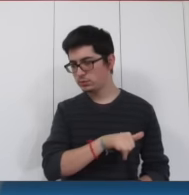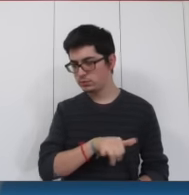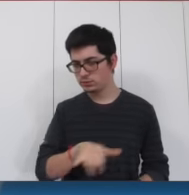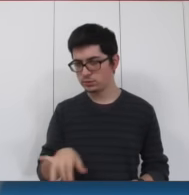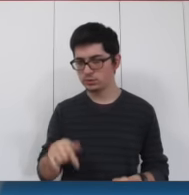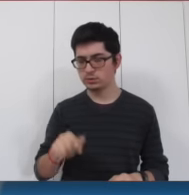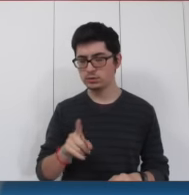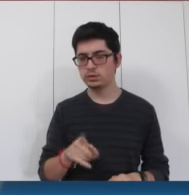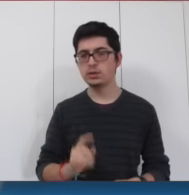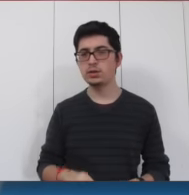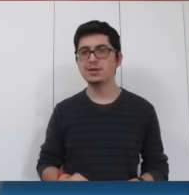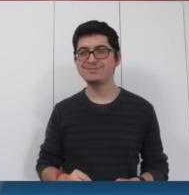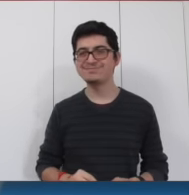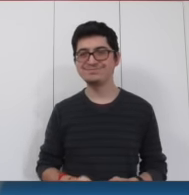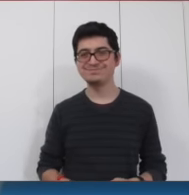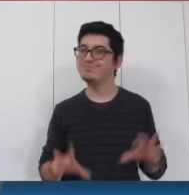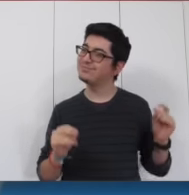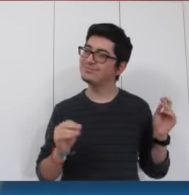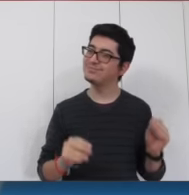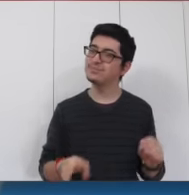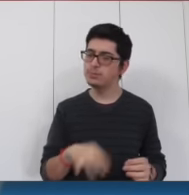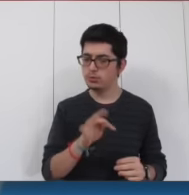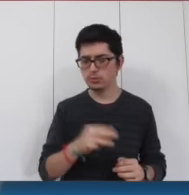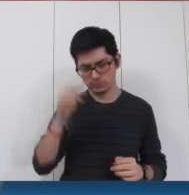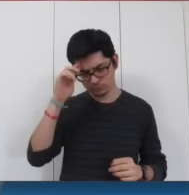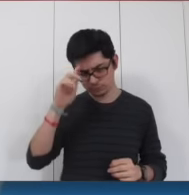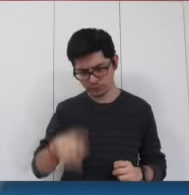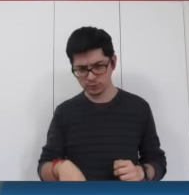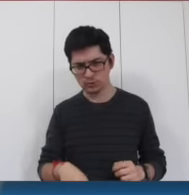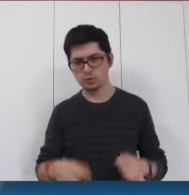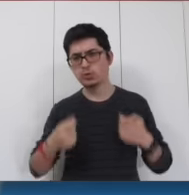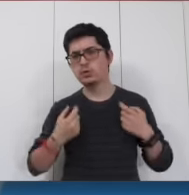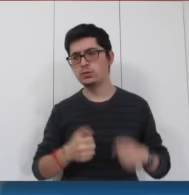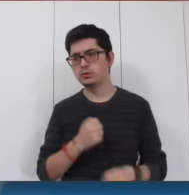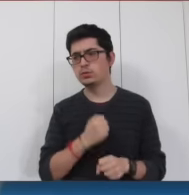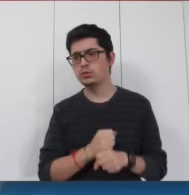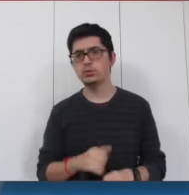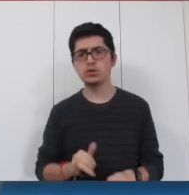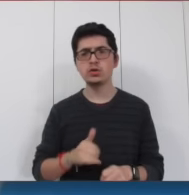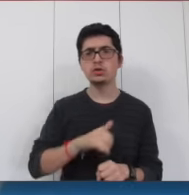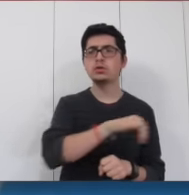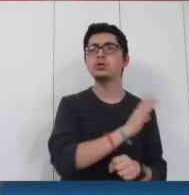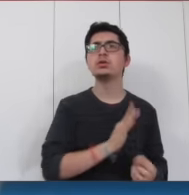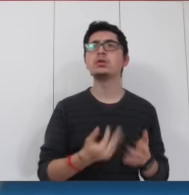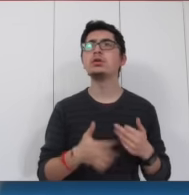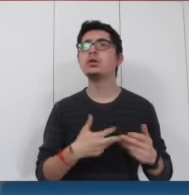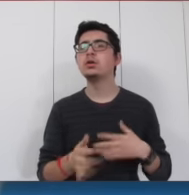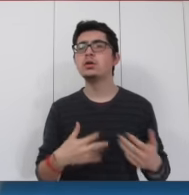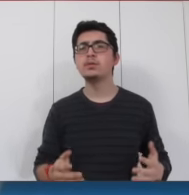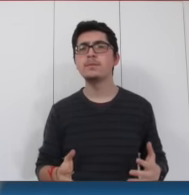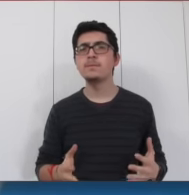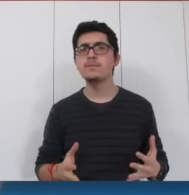de ti, que es el libro que estamos hablando acá, nos habla sobre ella, pero trabaja en un aeropuerto, en donde